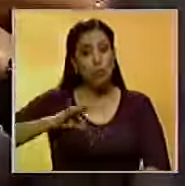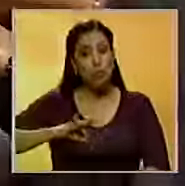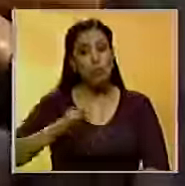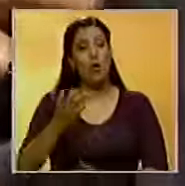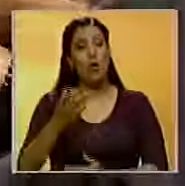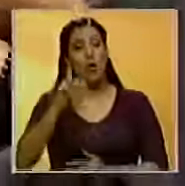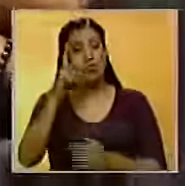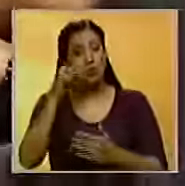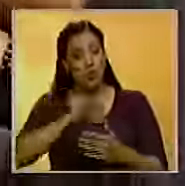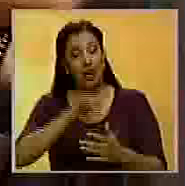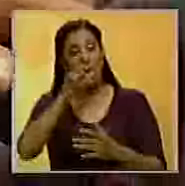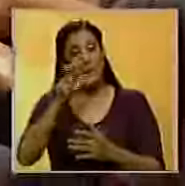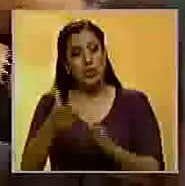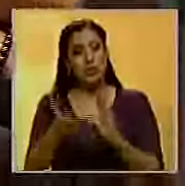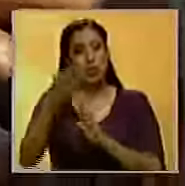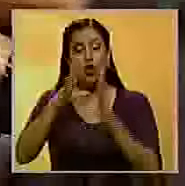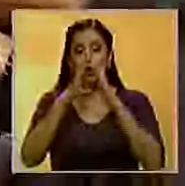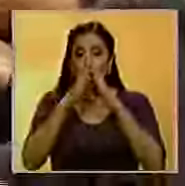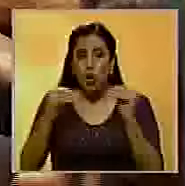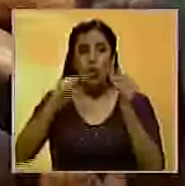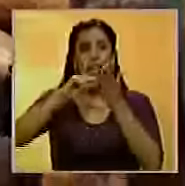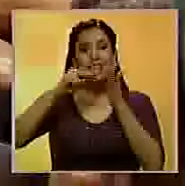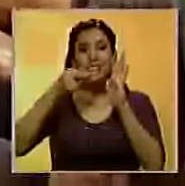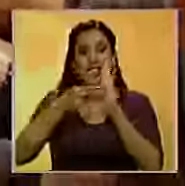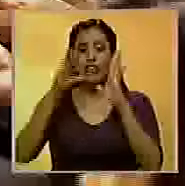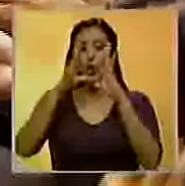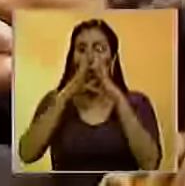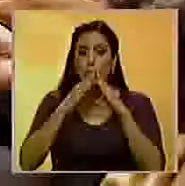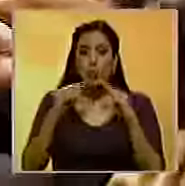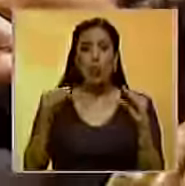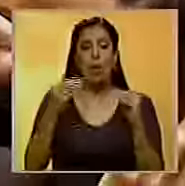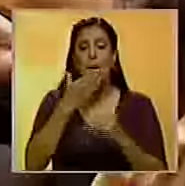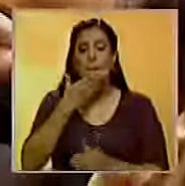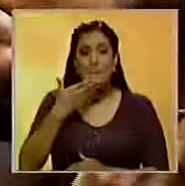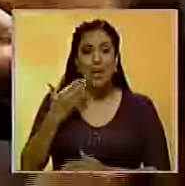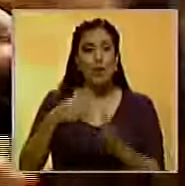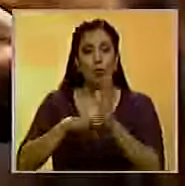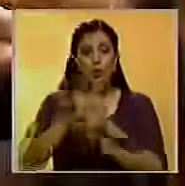universidades, el salario digno, todo lo que involucra las mejoras de la universidad.